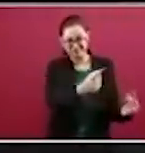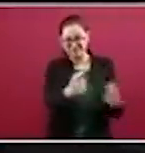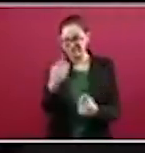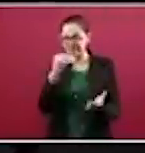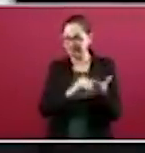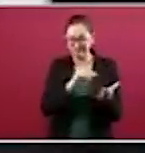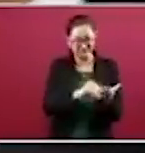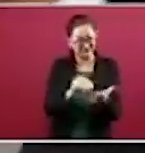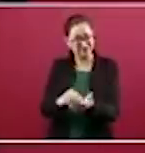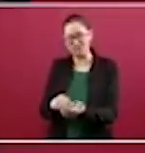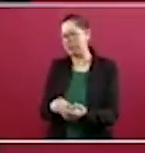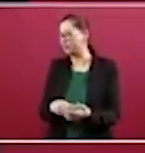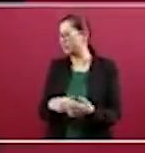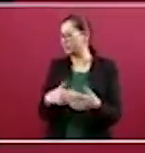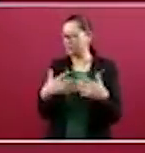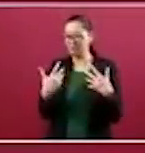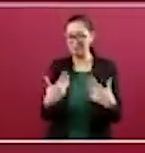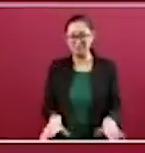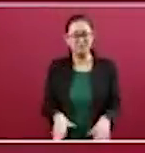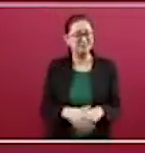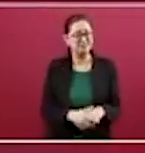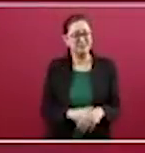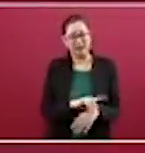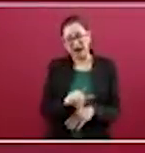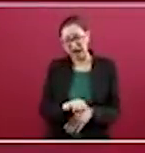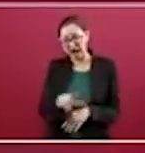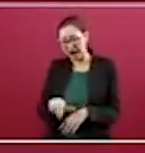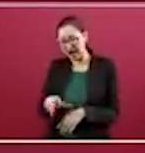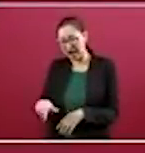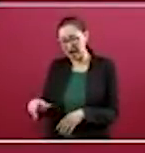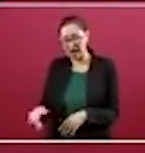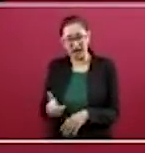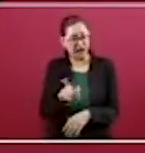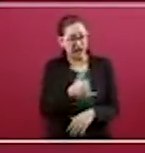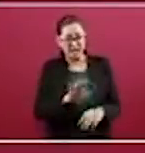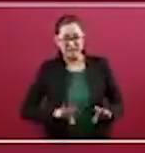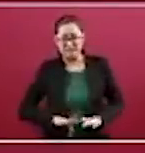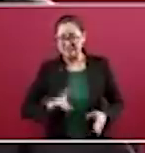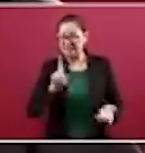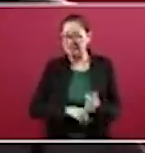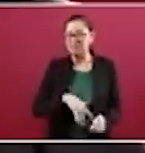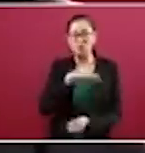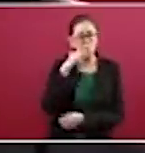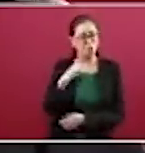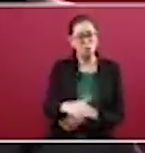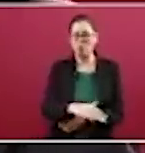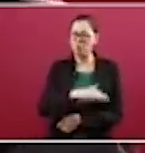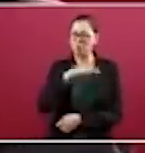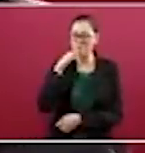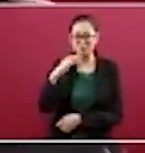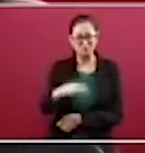tecnócratas, pero no por el hecho de ser tecnócratas, sino por el hecho de que son muy corruptos.